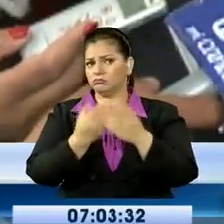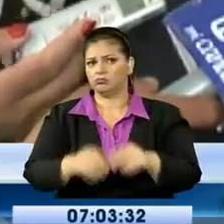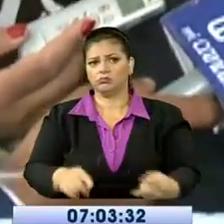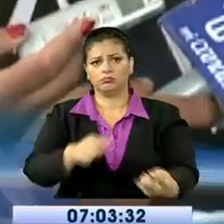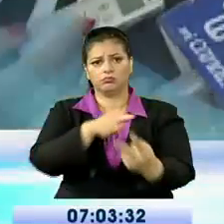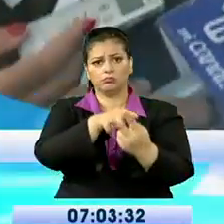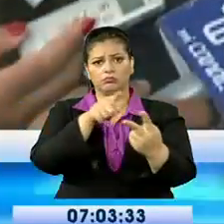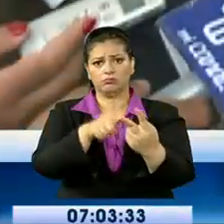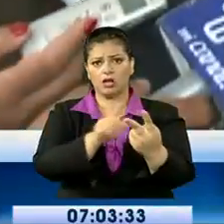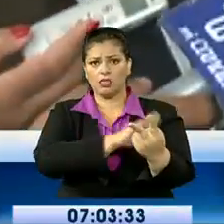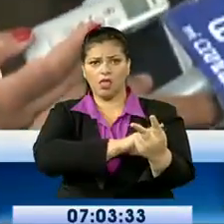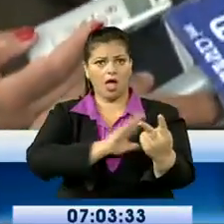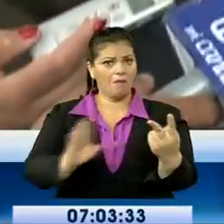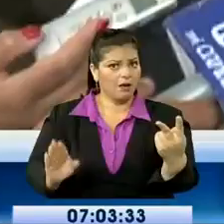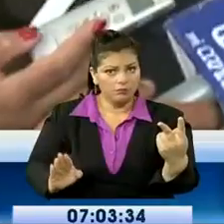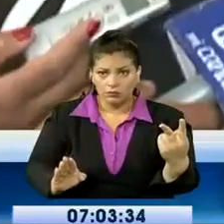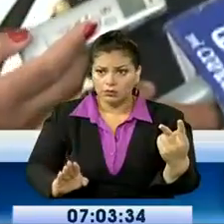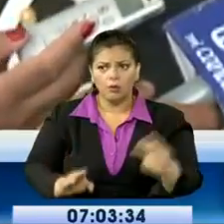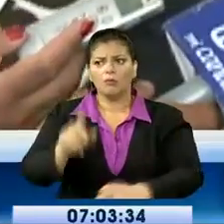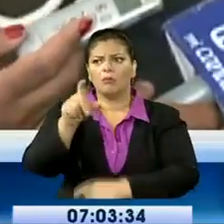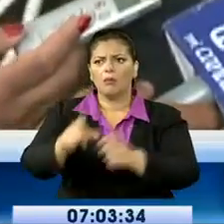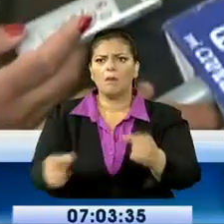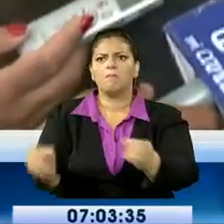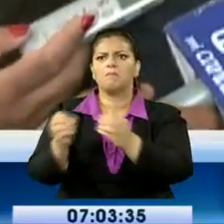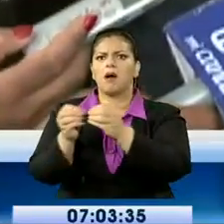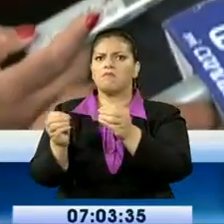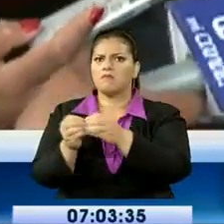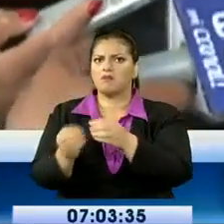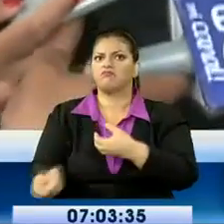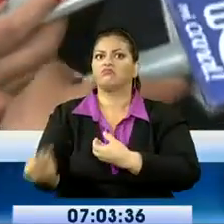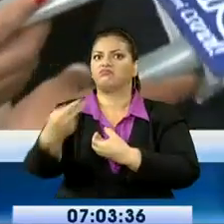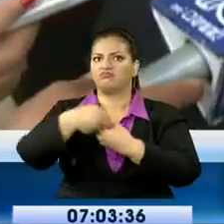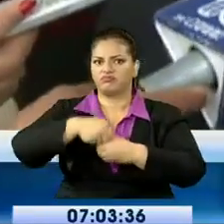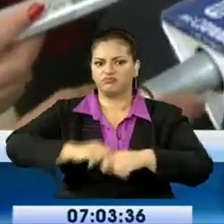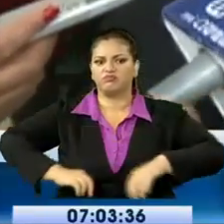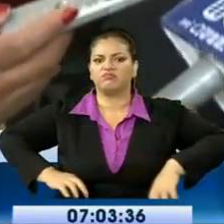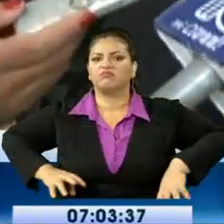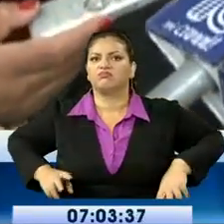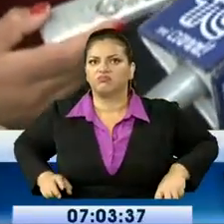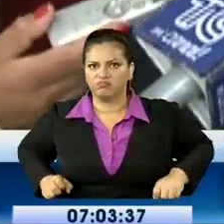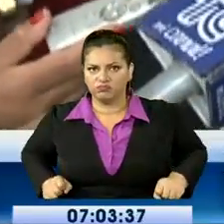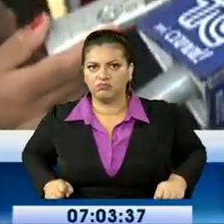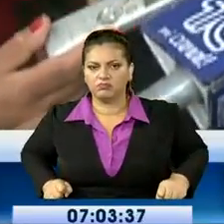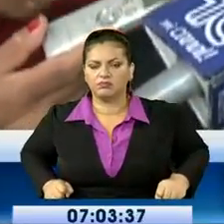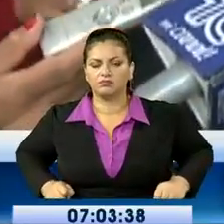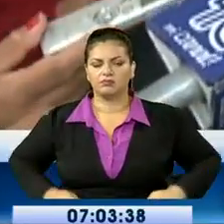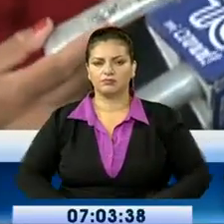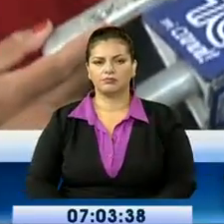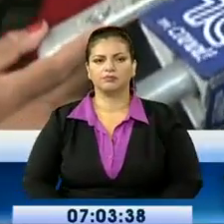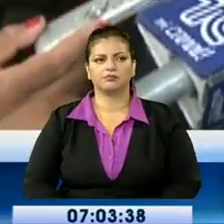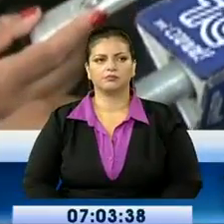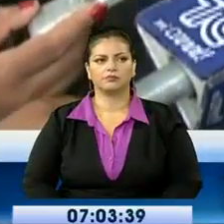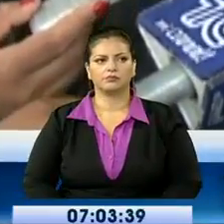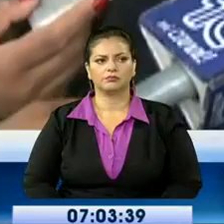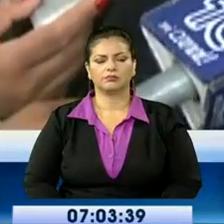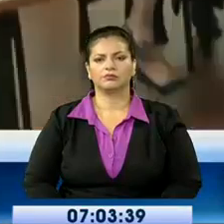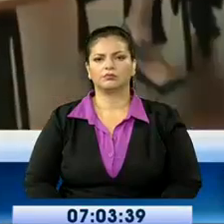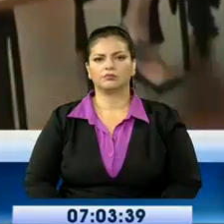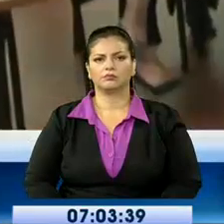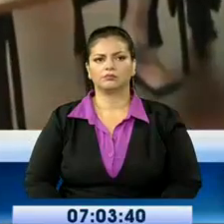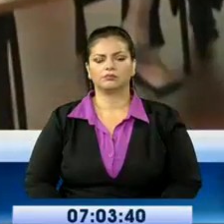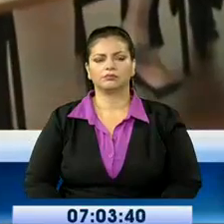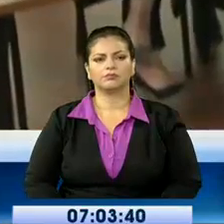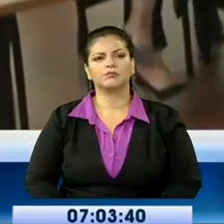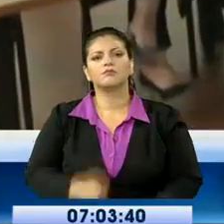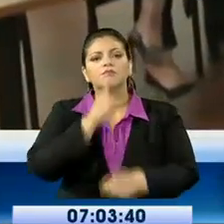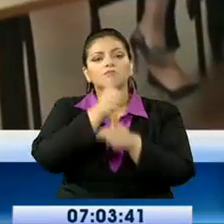participan 2 o más personas, es elemento constitutivo del delito. Y al ser elemento constitutivo del delito, jamás puede ser considerado como agravante. Por